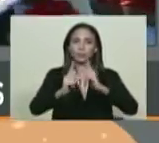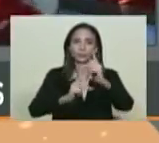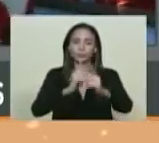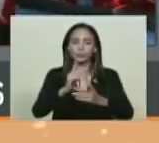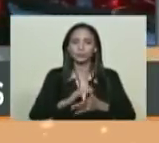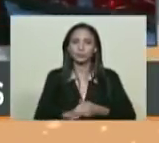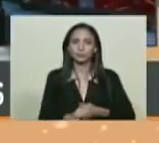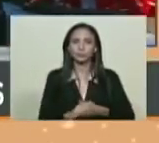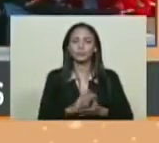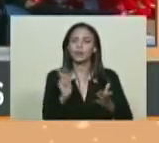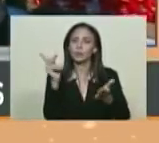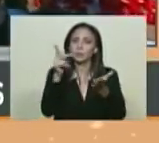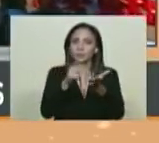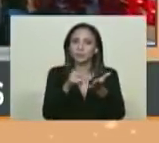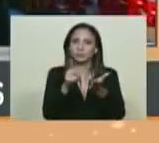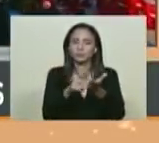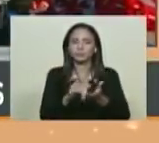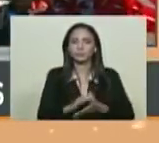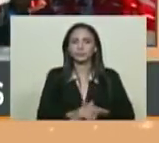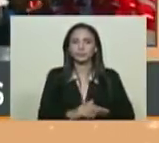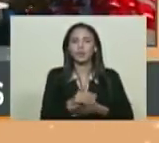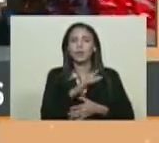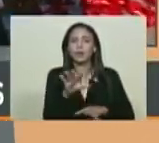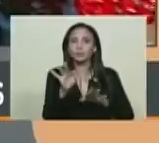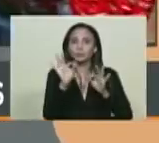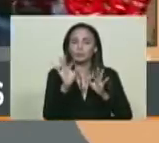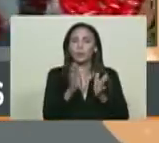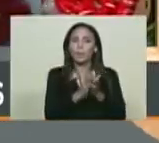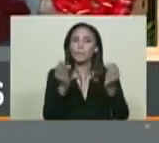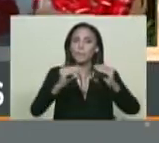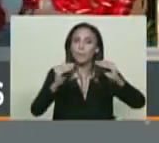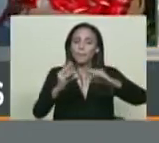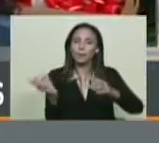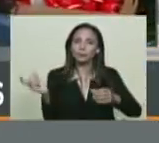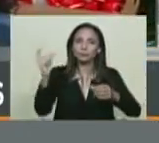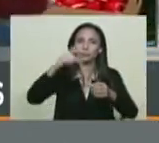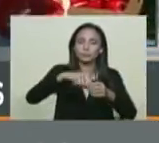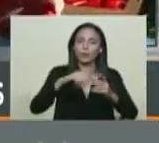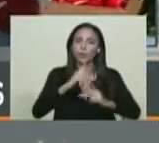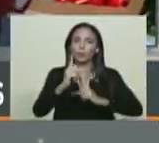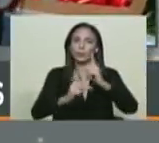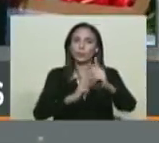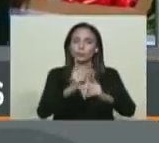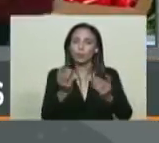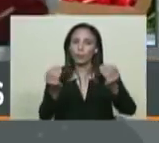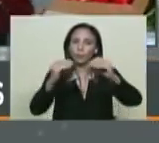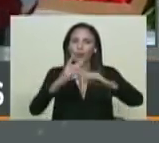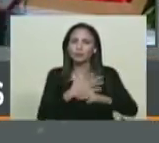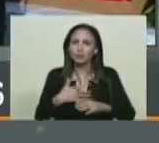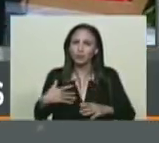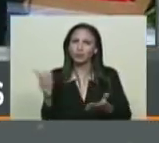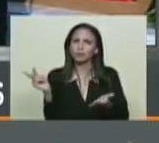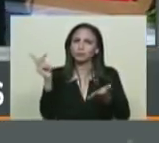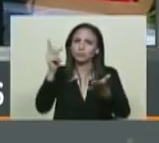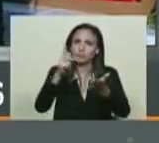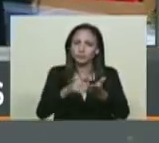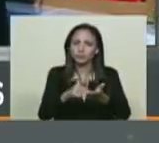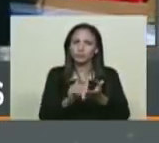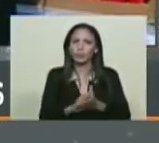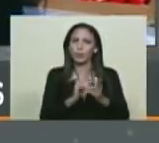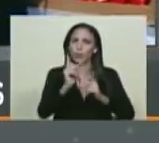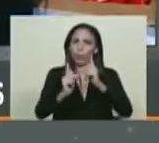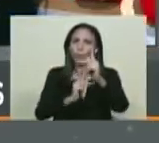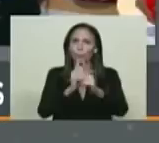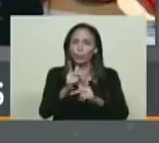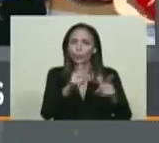juventud que está participando. A esto se le suma, presidente, que todos estos productores se han sumado, quieren involucrarse para que sus productos